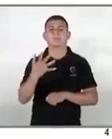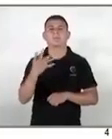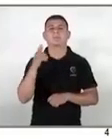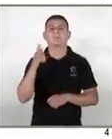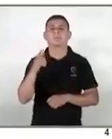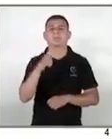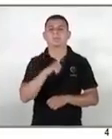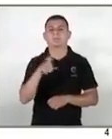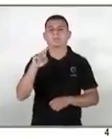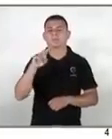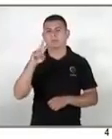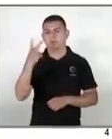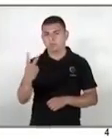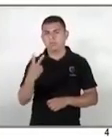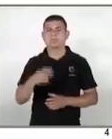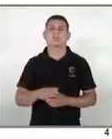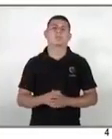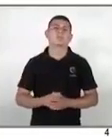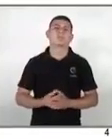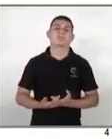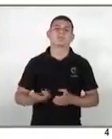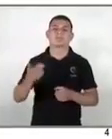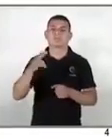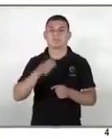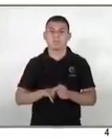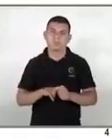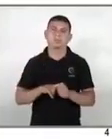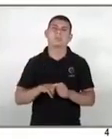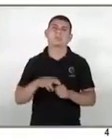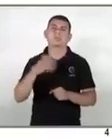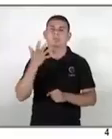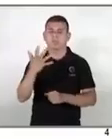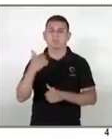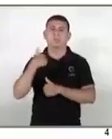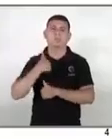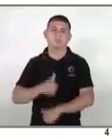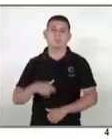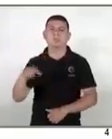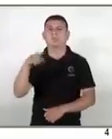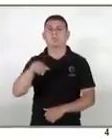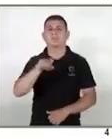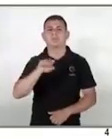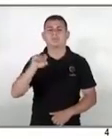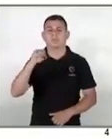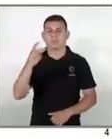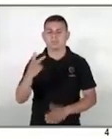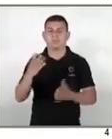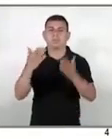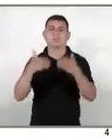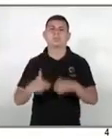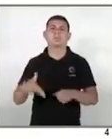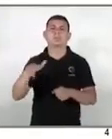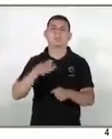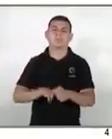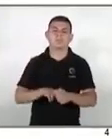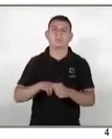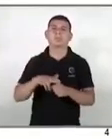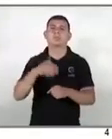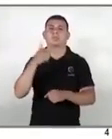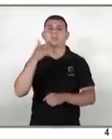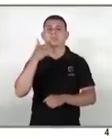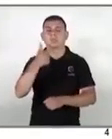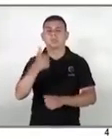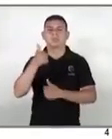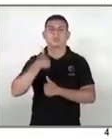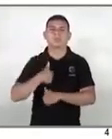4, 132, en la jurisdicción sanitaria número 5, 162 y en la jurisdicción sanitaria